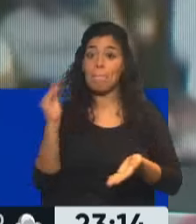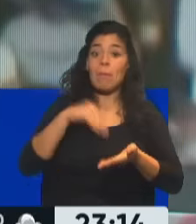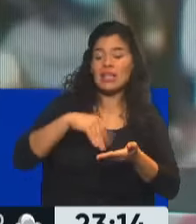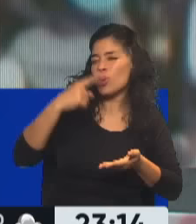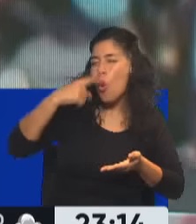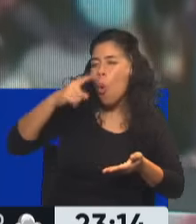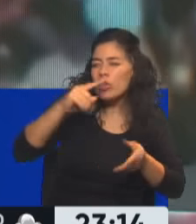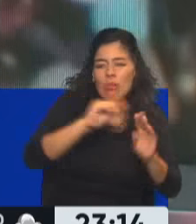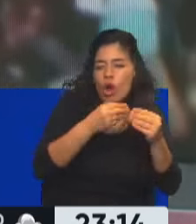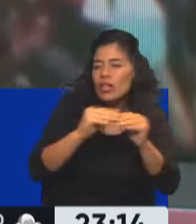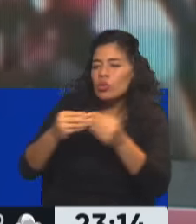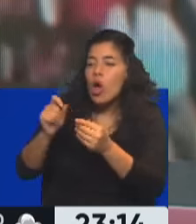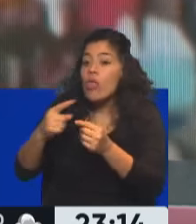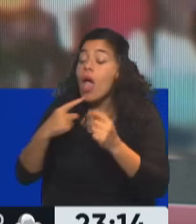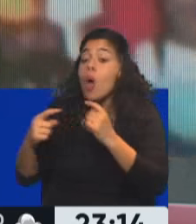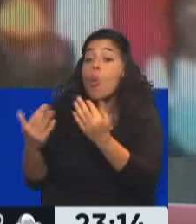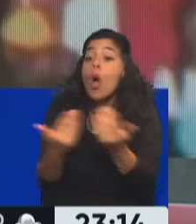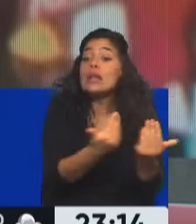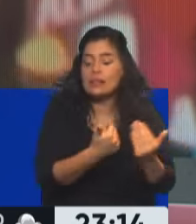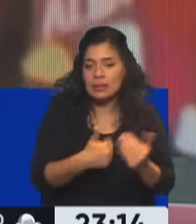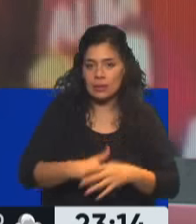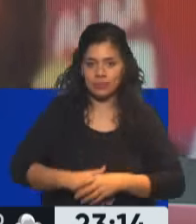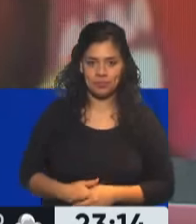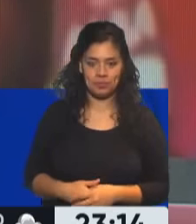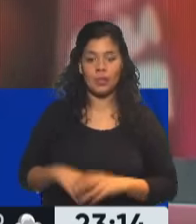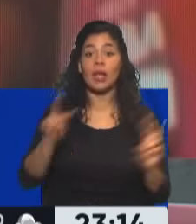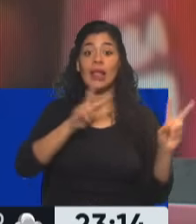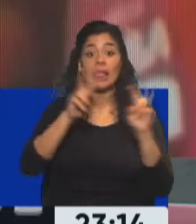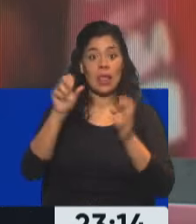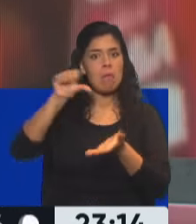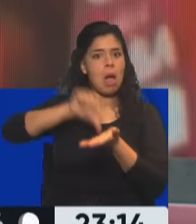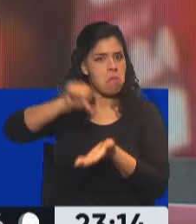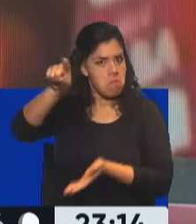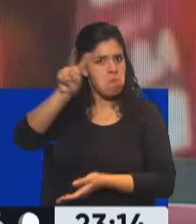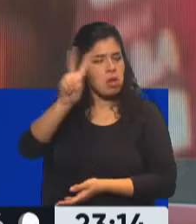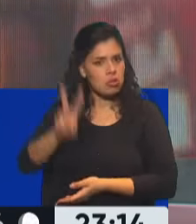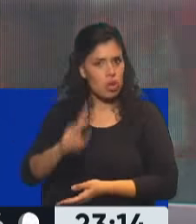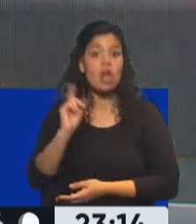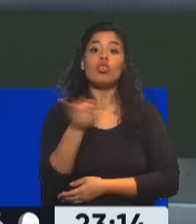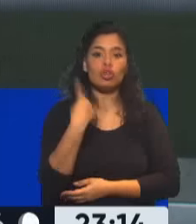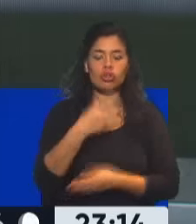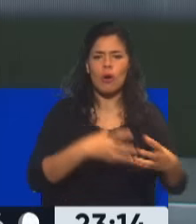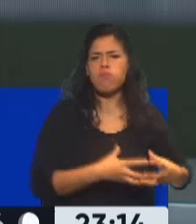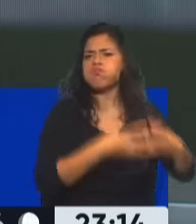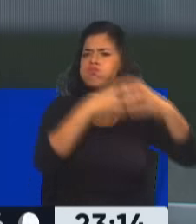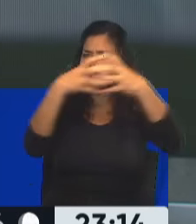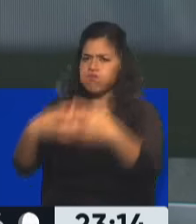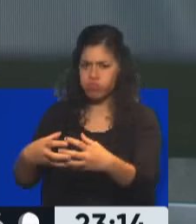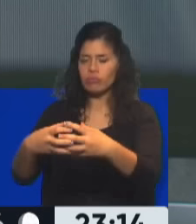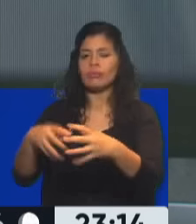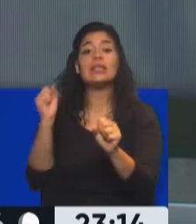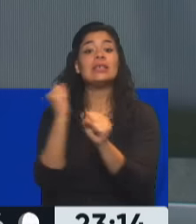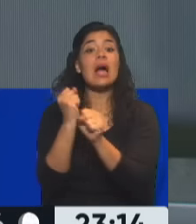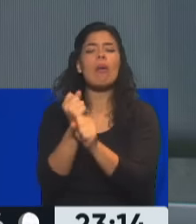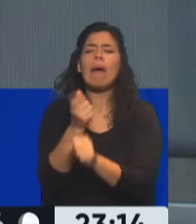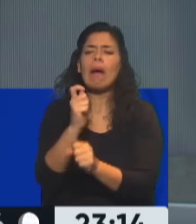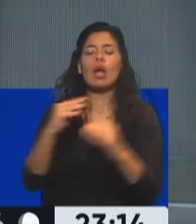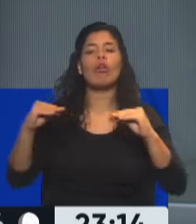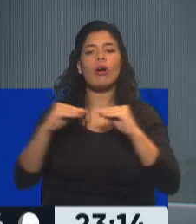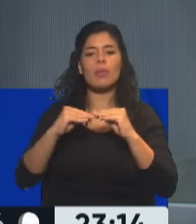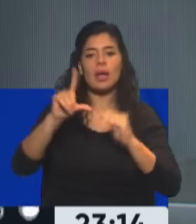pero rápidamente nos vamos a Venezuela, nos instalamos en la ciudad de Caracas, allí trabajando nuestra compañera